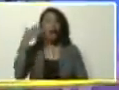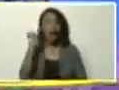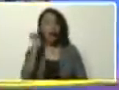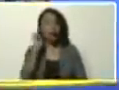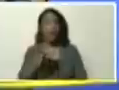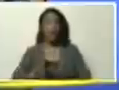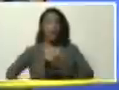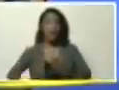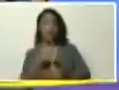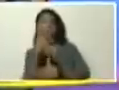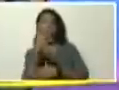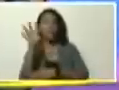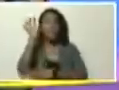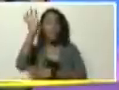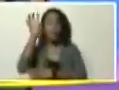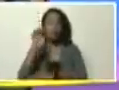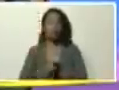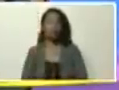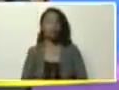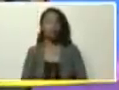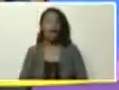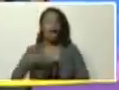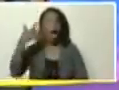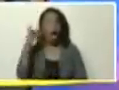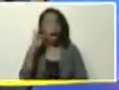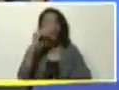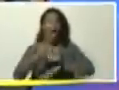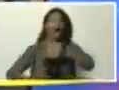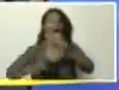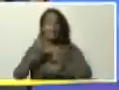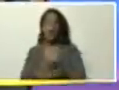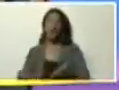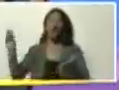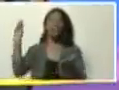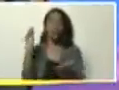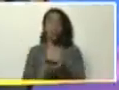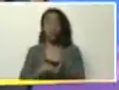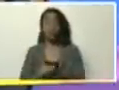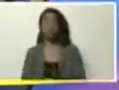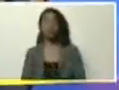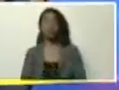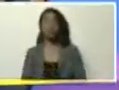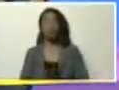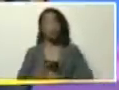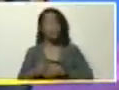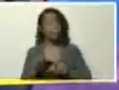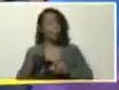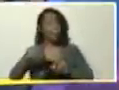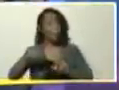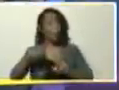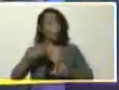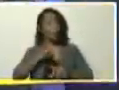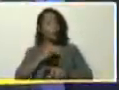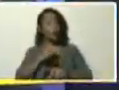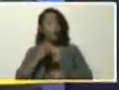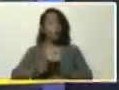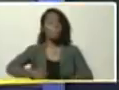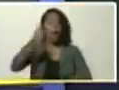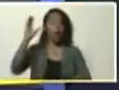refundar la patria, hay que rehacerla, pero hoy somos más